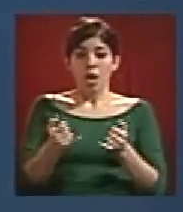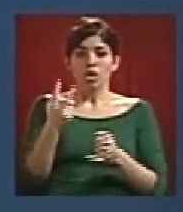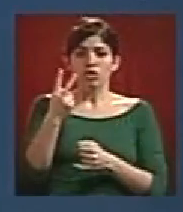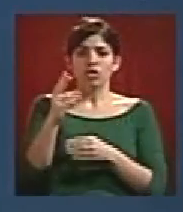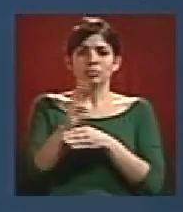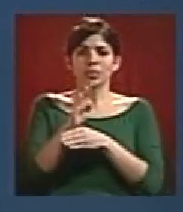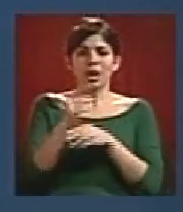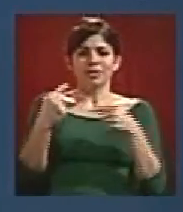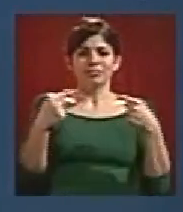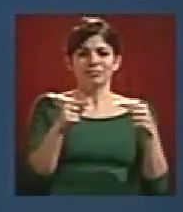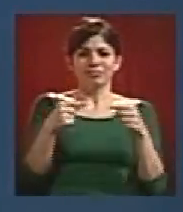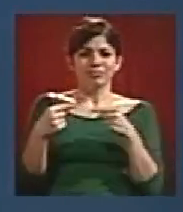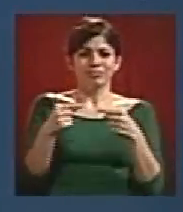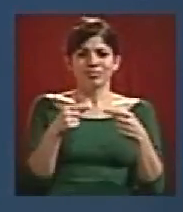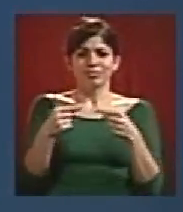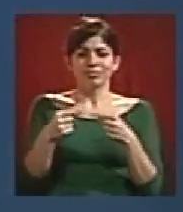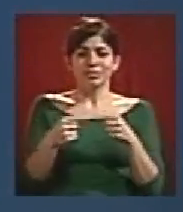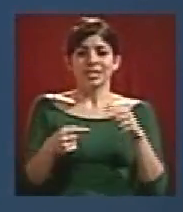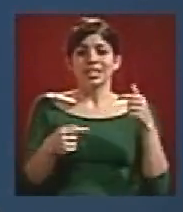bancos peleado, ¿verdad?